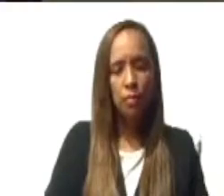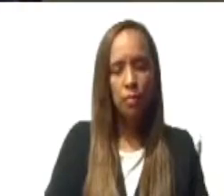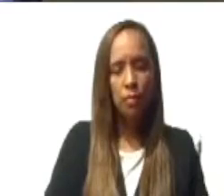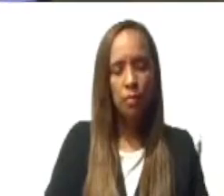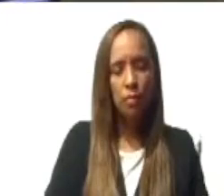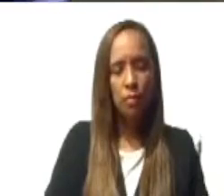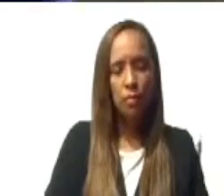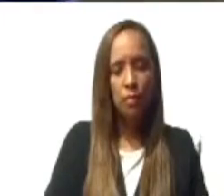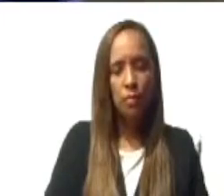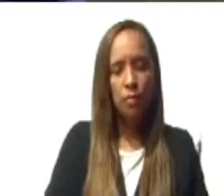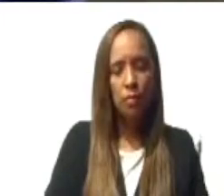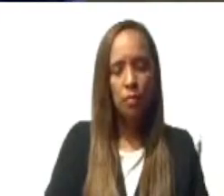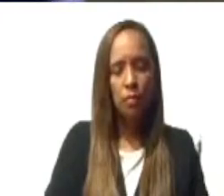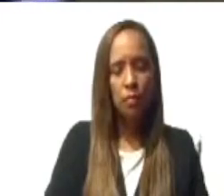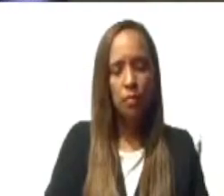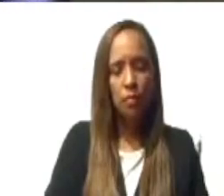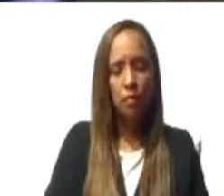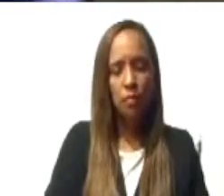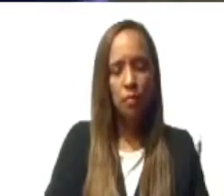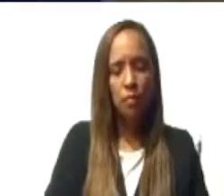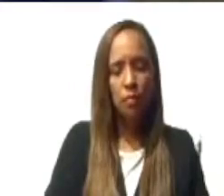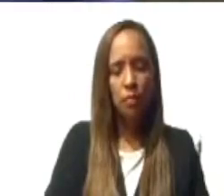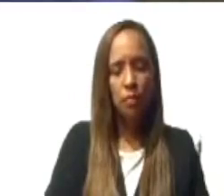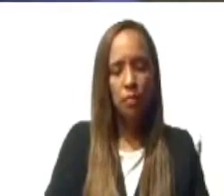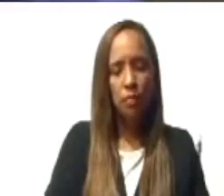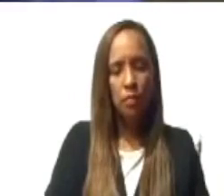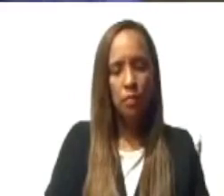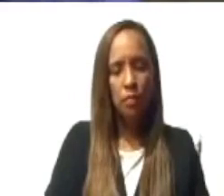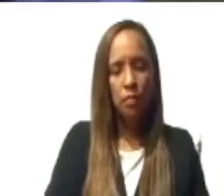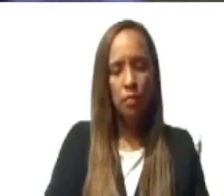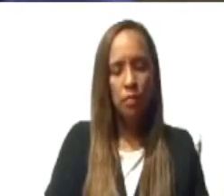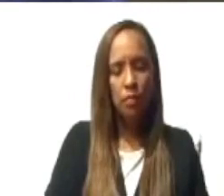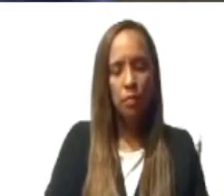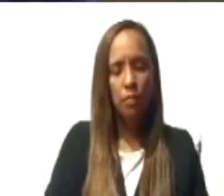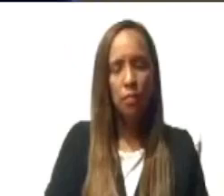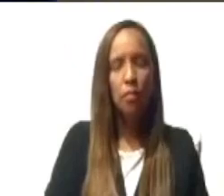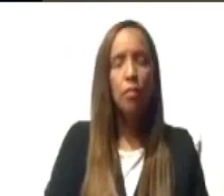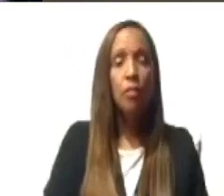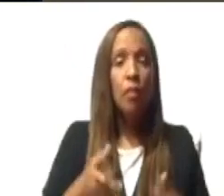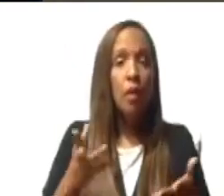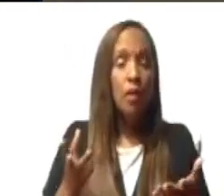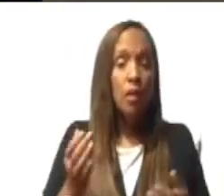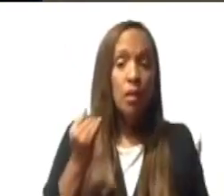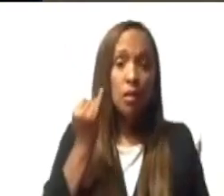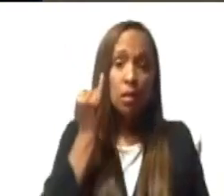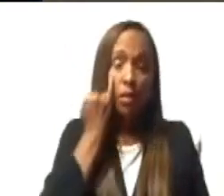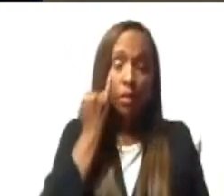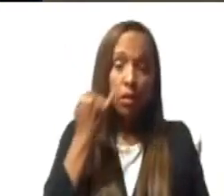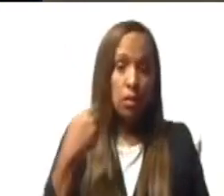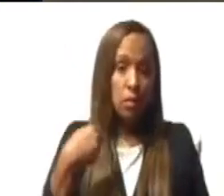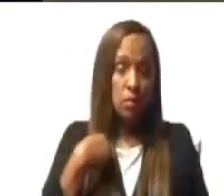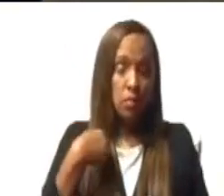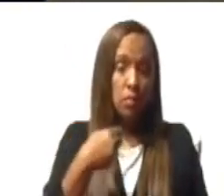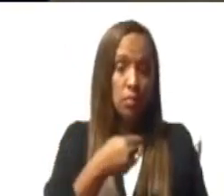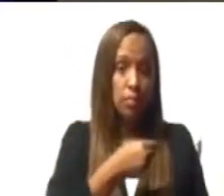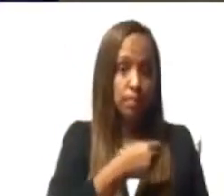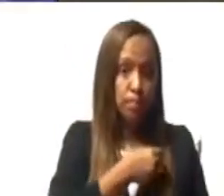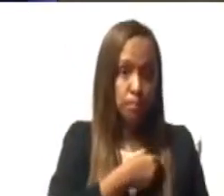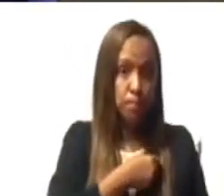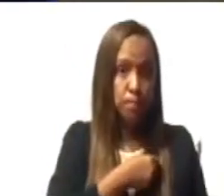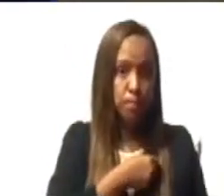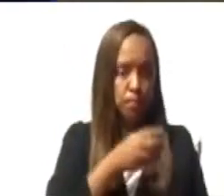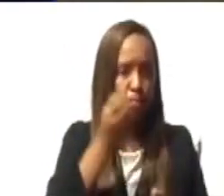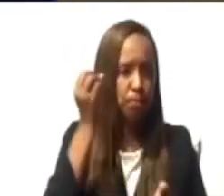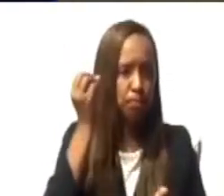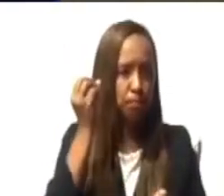una amnistía en la que los especialistas, funcionarios que vinieron al seno